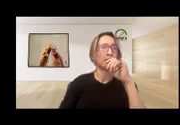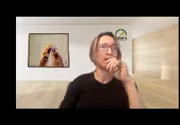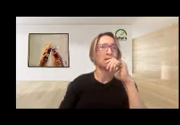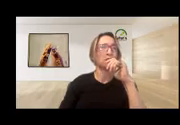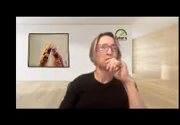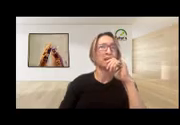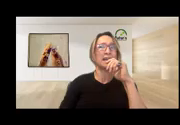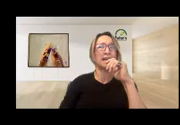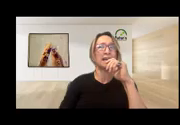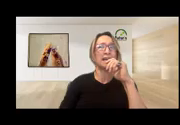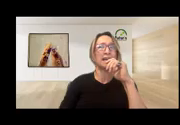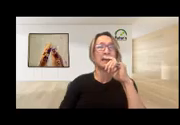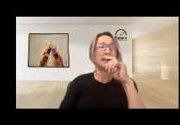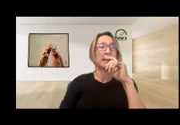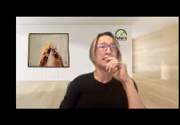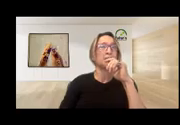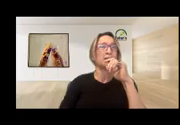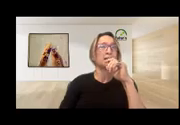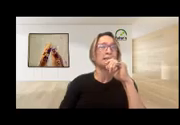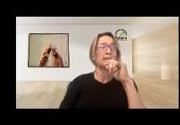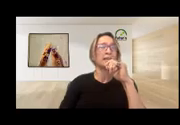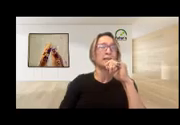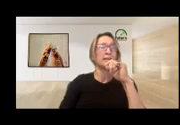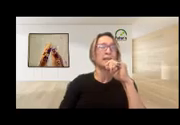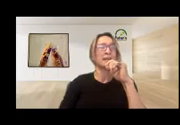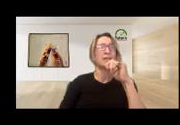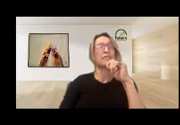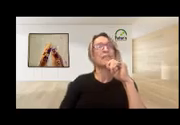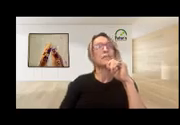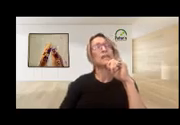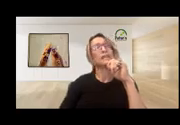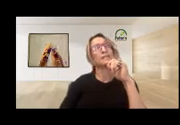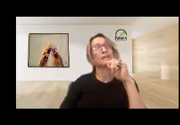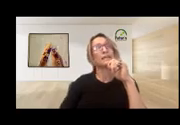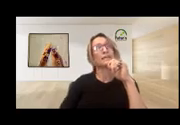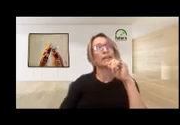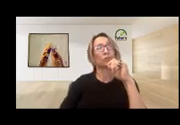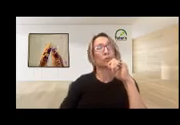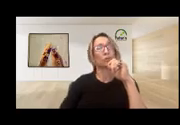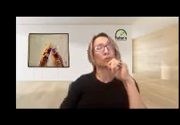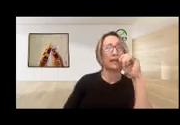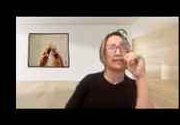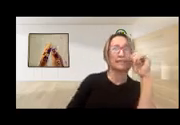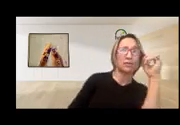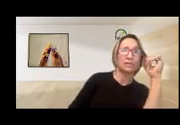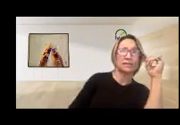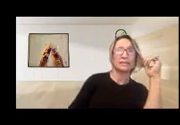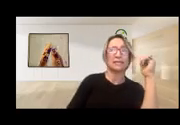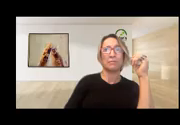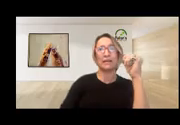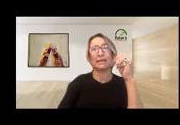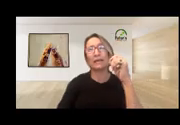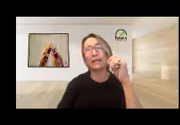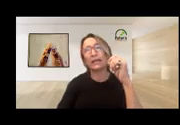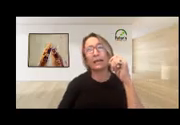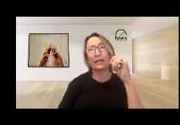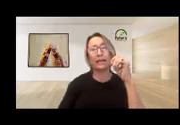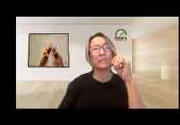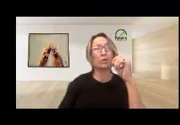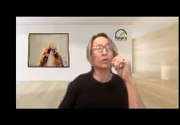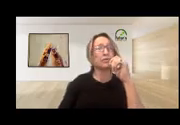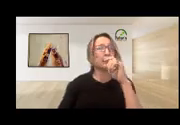Vean ese perezoso gigante. Ese no es el de la misma familia que se encontró aquí, es parecido. Ese se